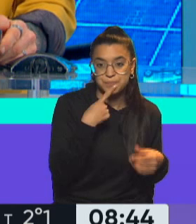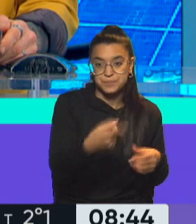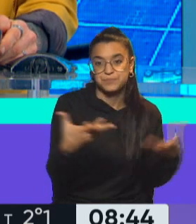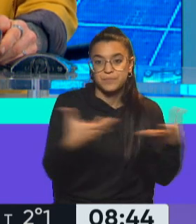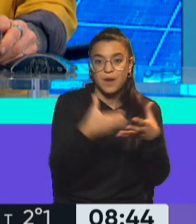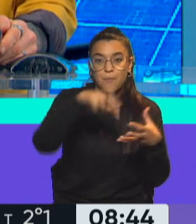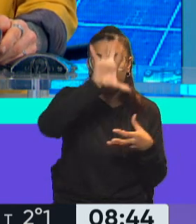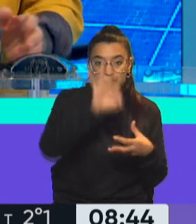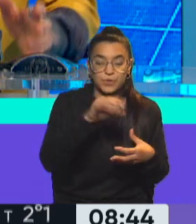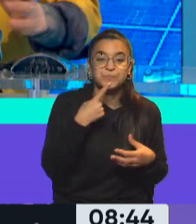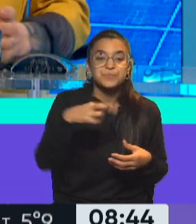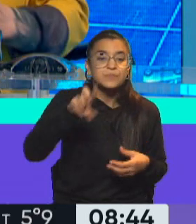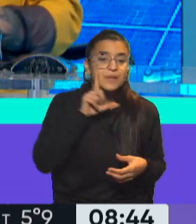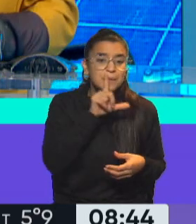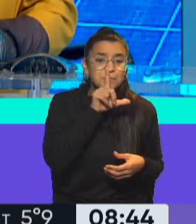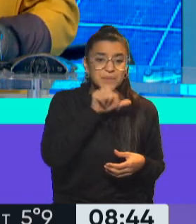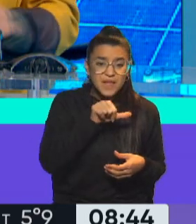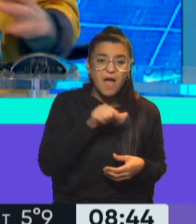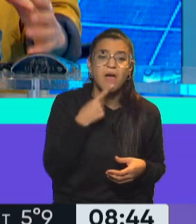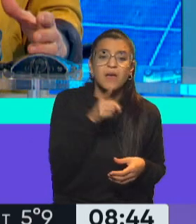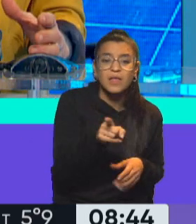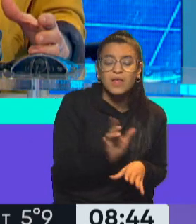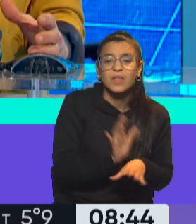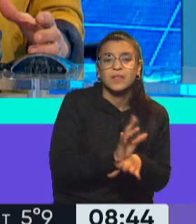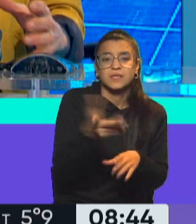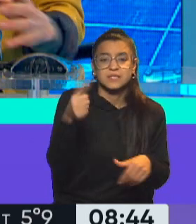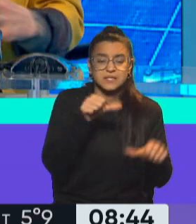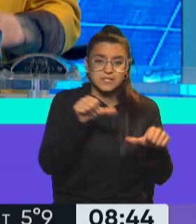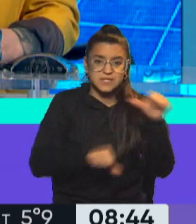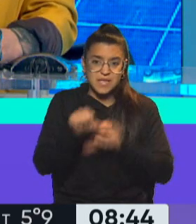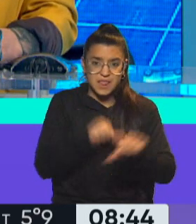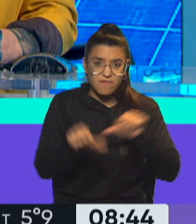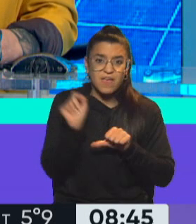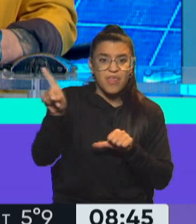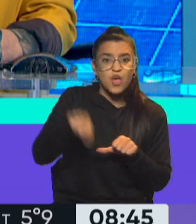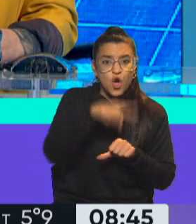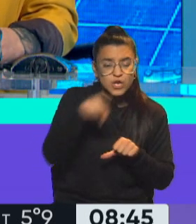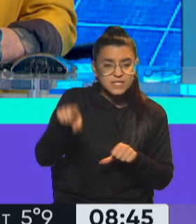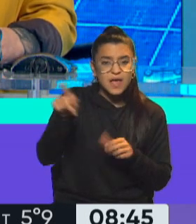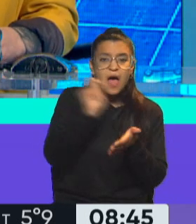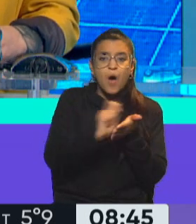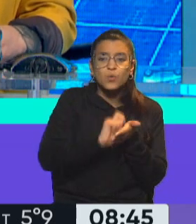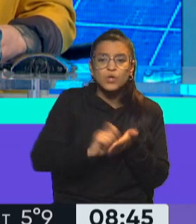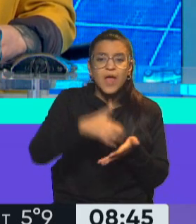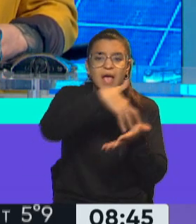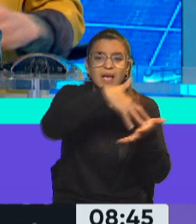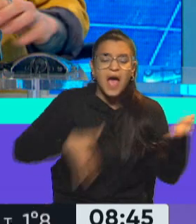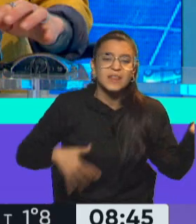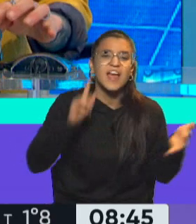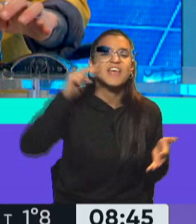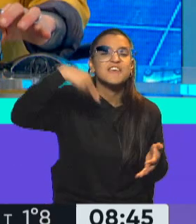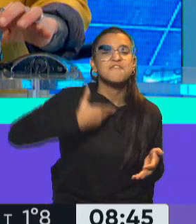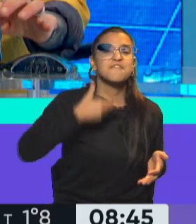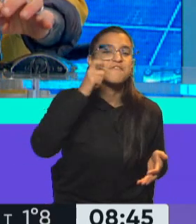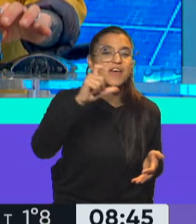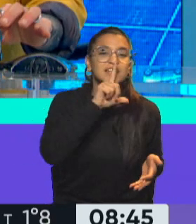PRO. Y Sandra Pita, que es, además, para recordar, de científica del CONICET, una de las autoras de la Carta de la Infectadura.